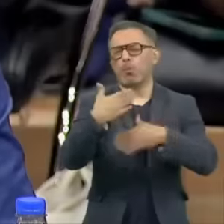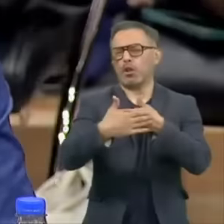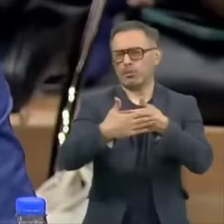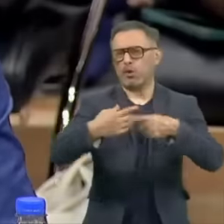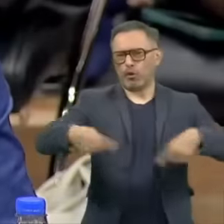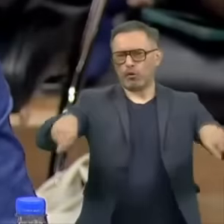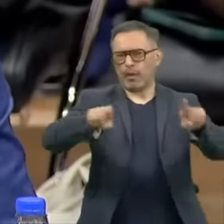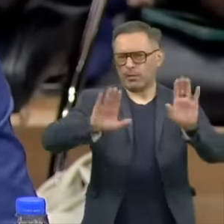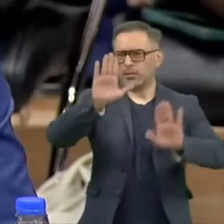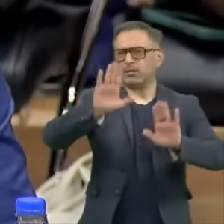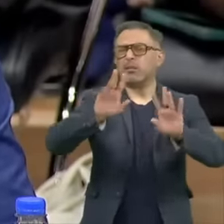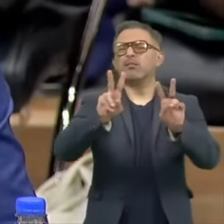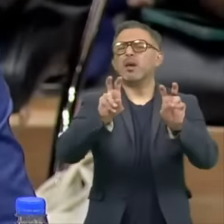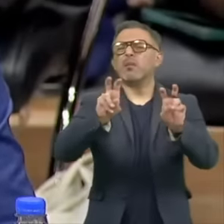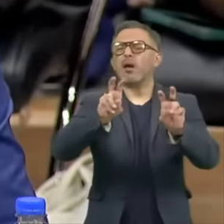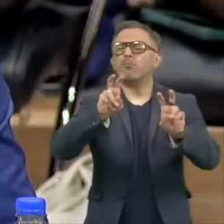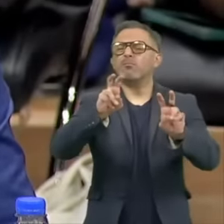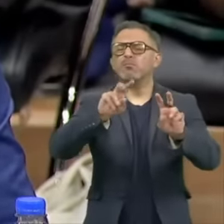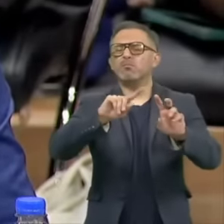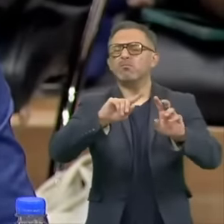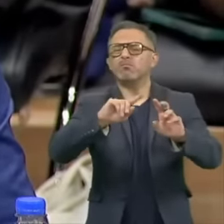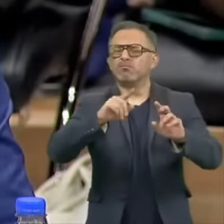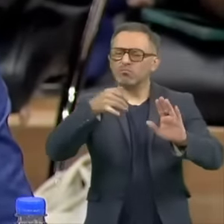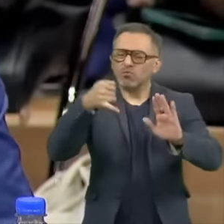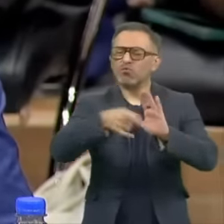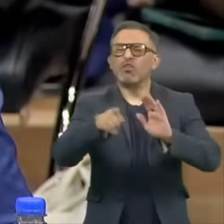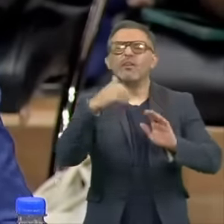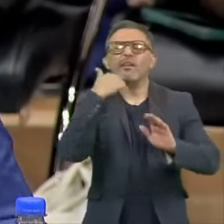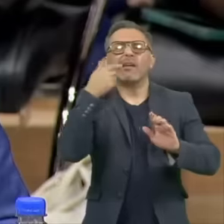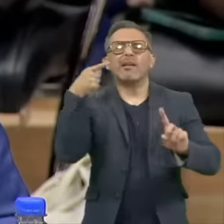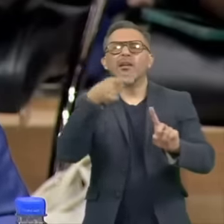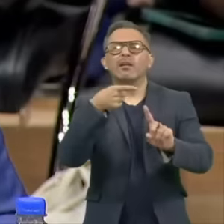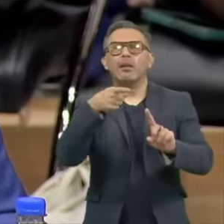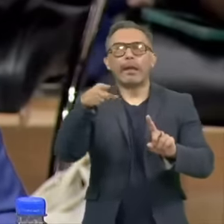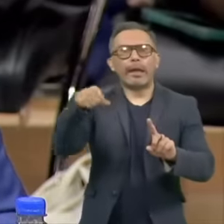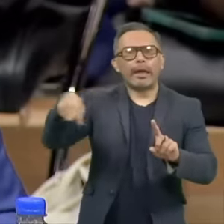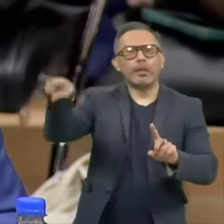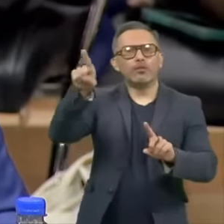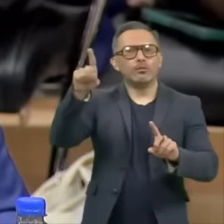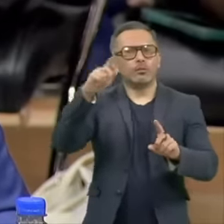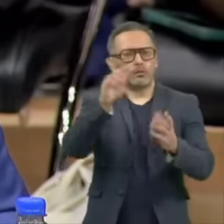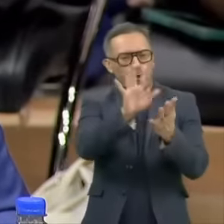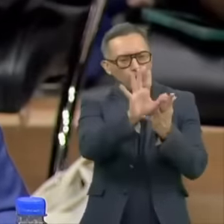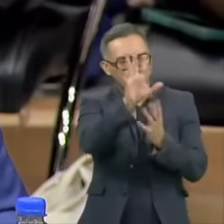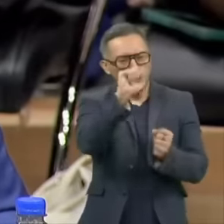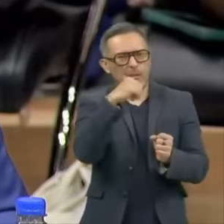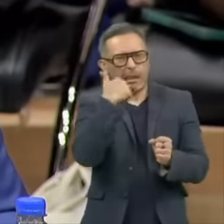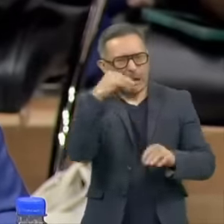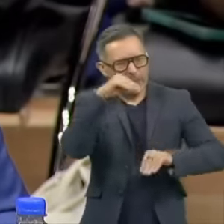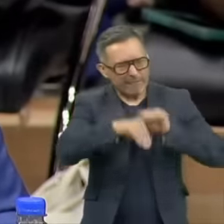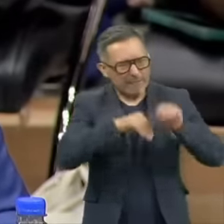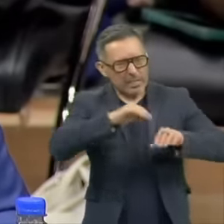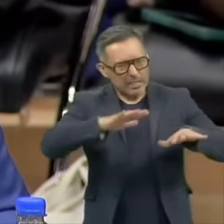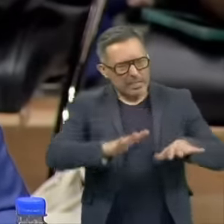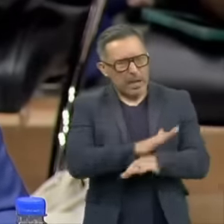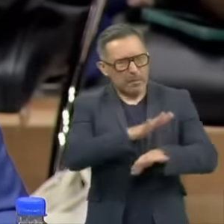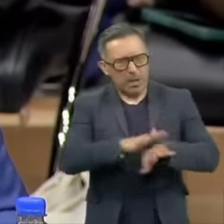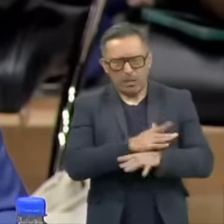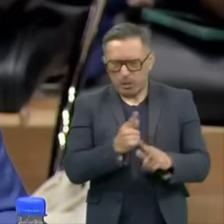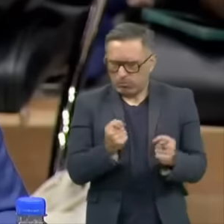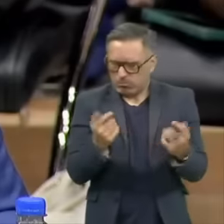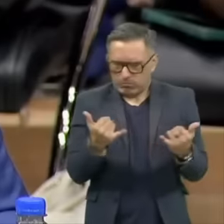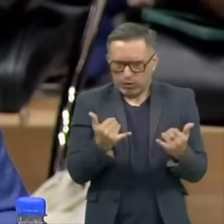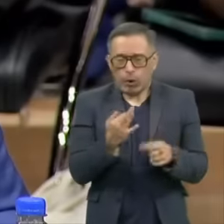precisamente que quieren modificar la constitución, cueste lo que cueste. Hago un llamado democrático a las